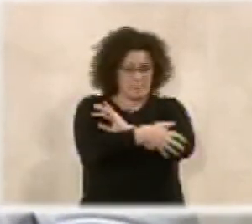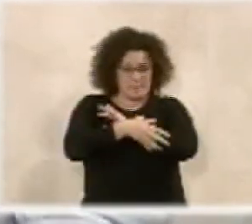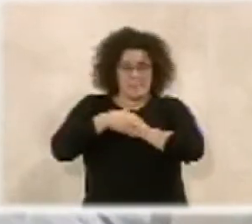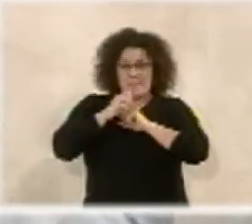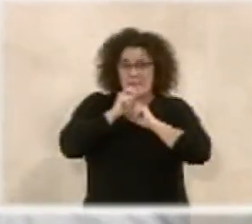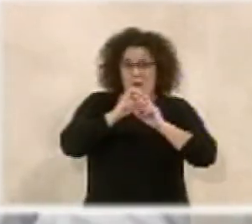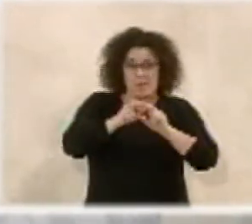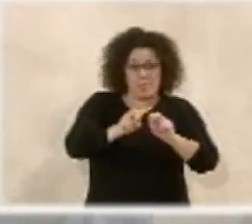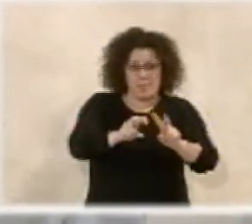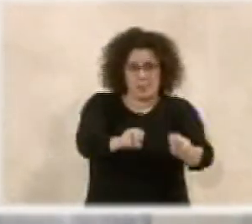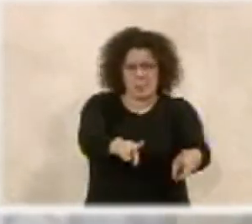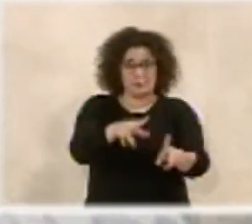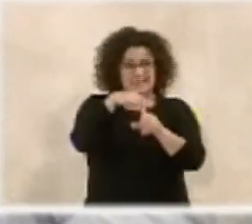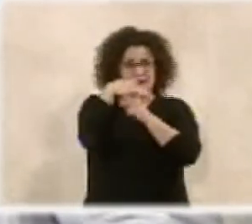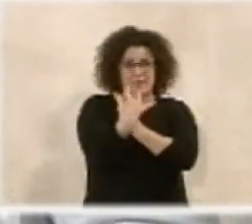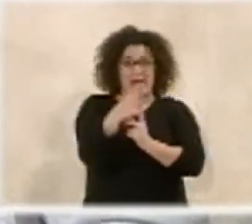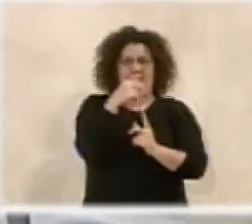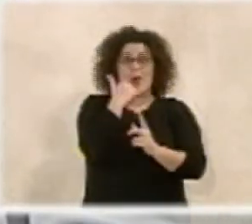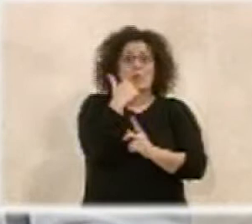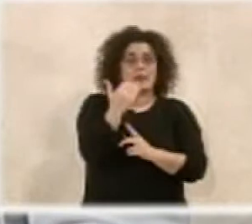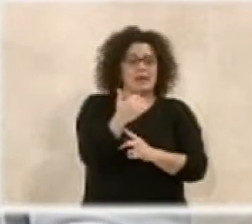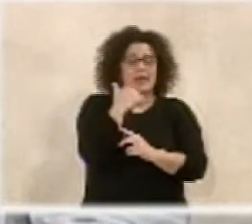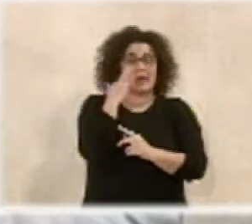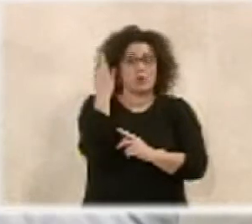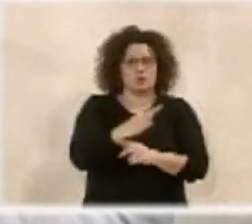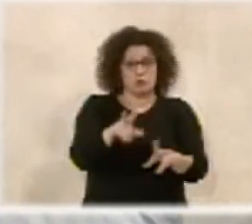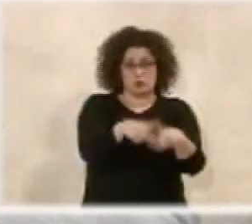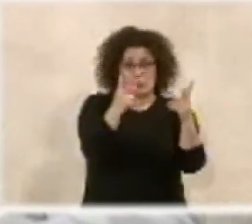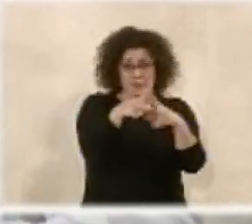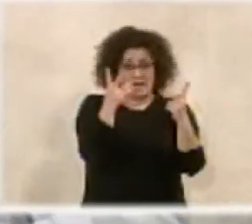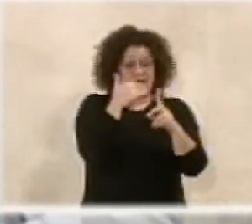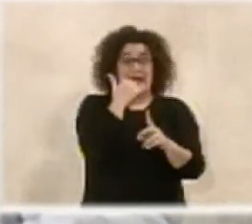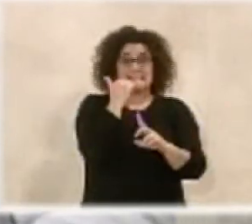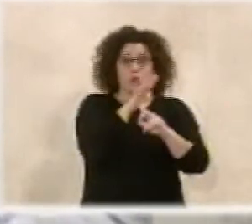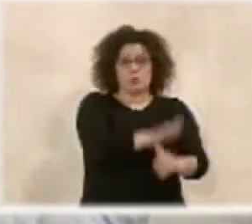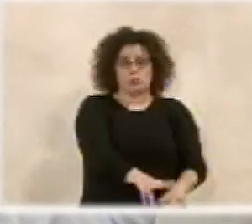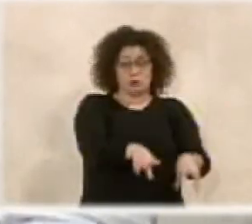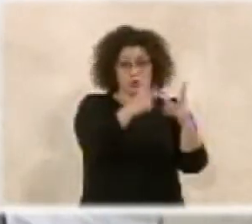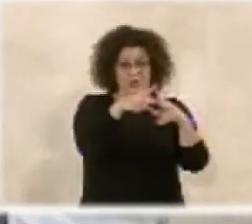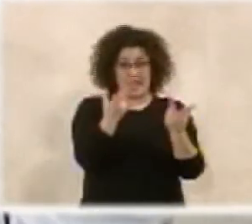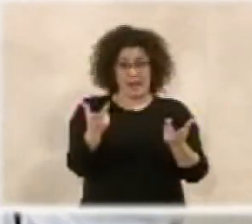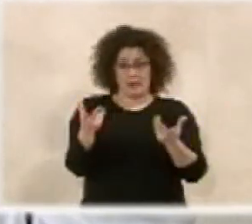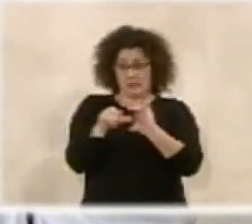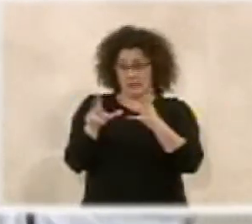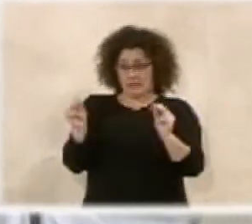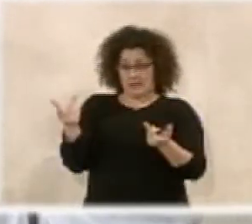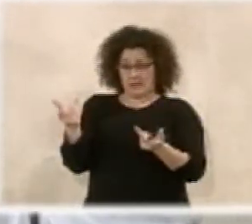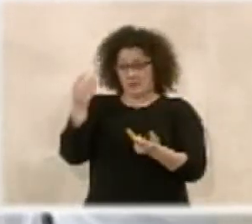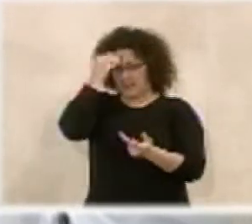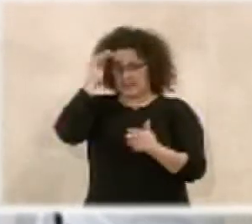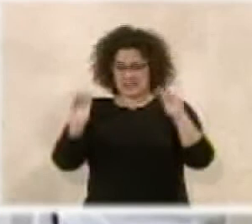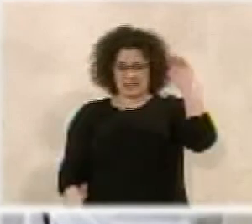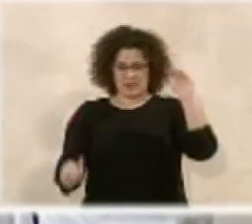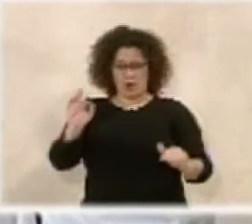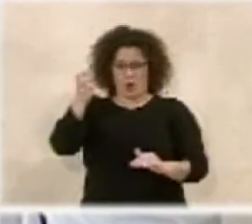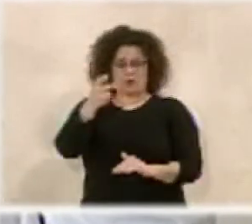laboral y más situación que algunas están en exclusión social. Y ya termino. ¿No cree que a lo mejor es un agravio comparativo con